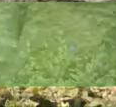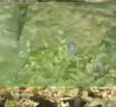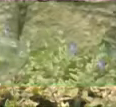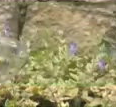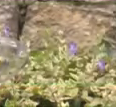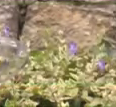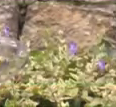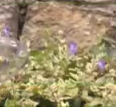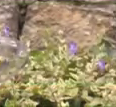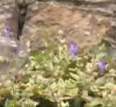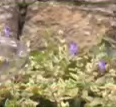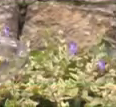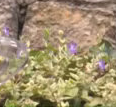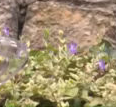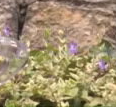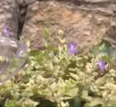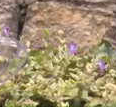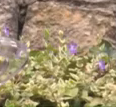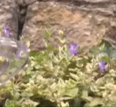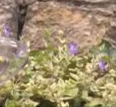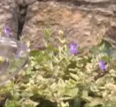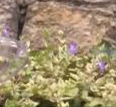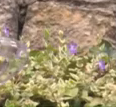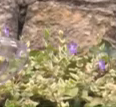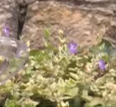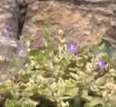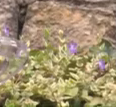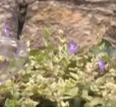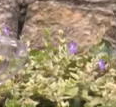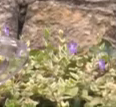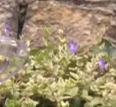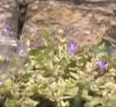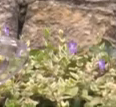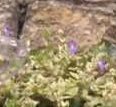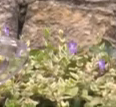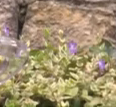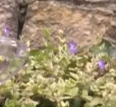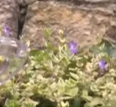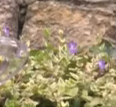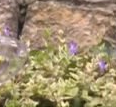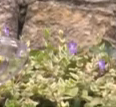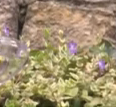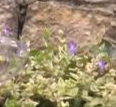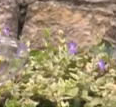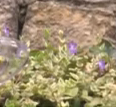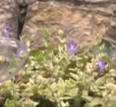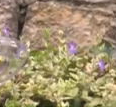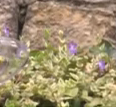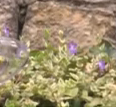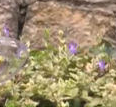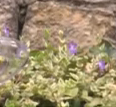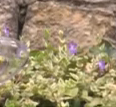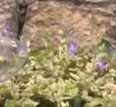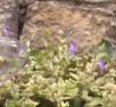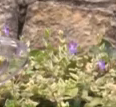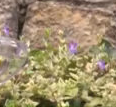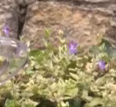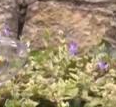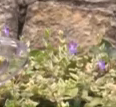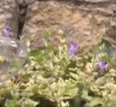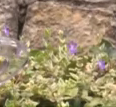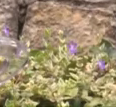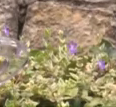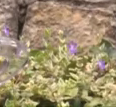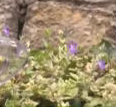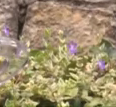En la celebración del Día Mundial del Hábitat queremos entonces invitar a Edith Girbal, oficial a cargo del Centro de Información de las Naciones